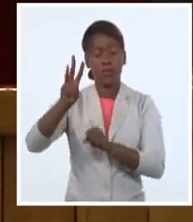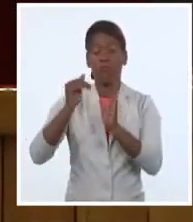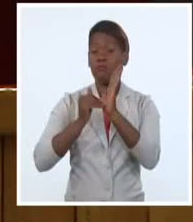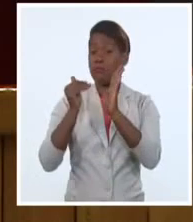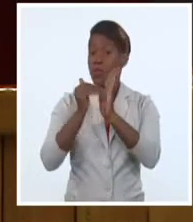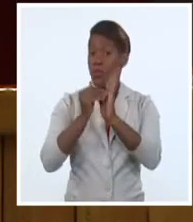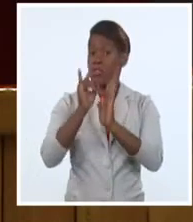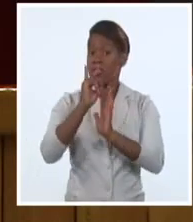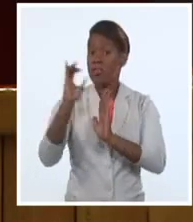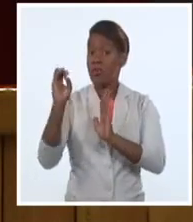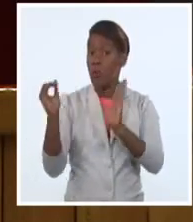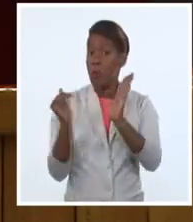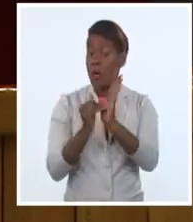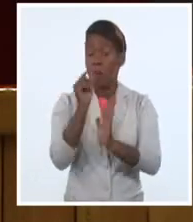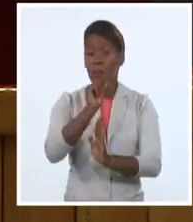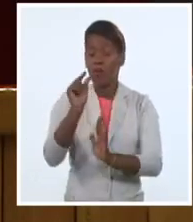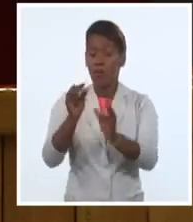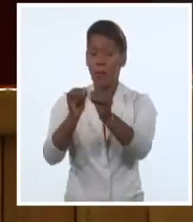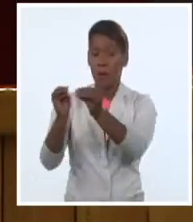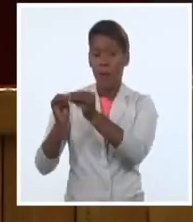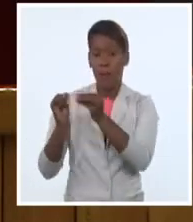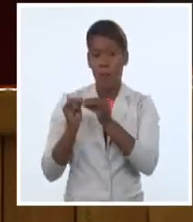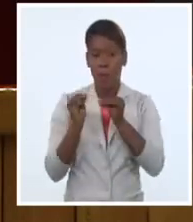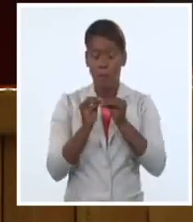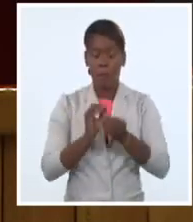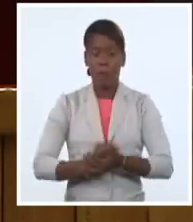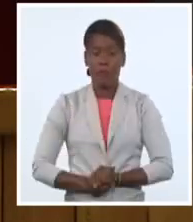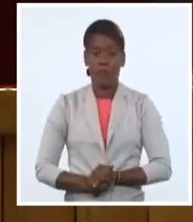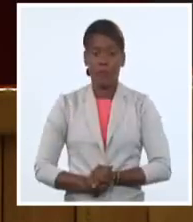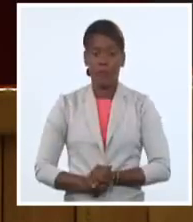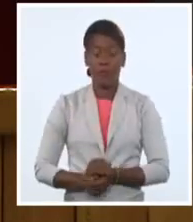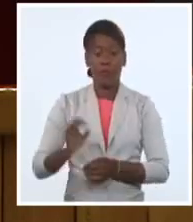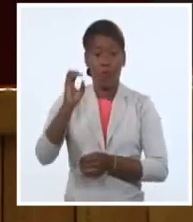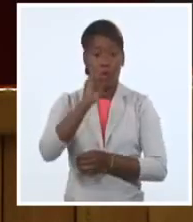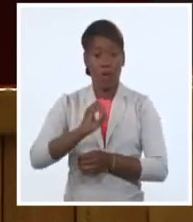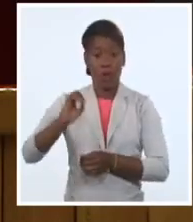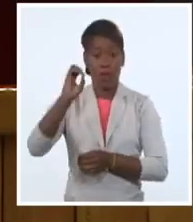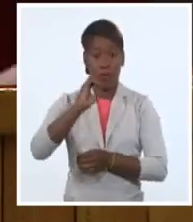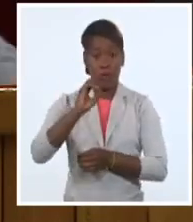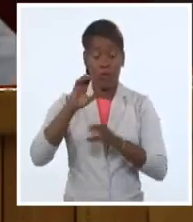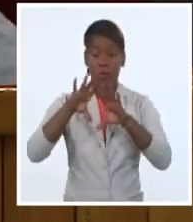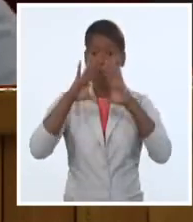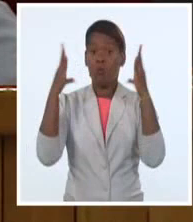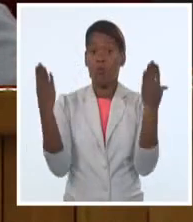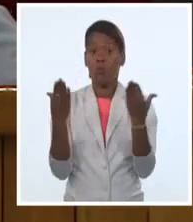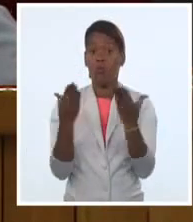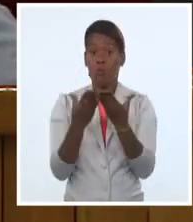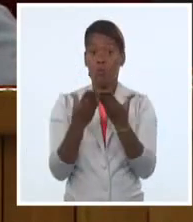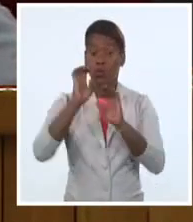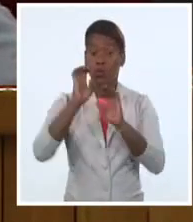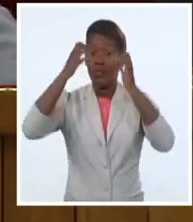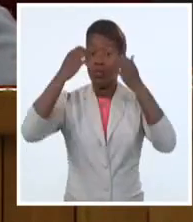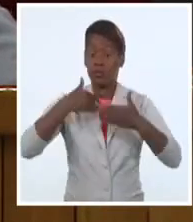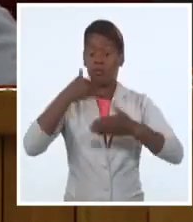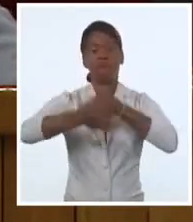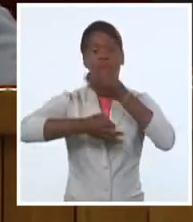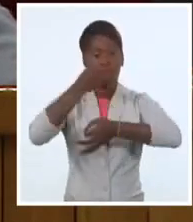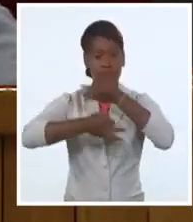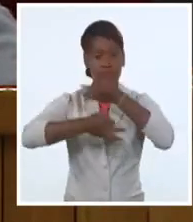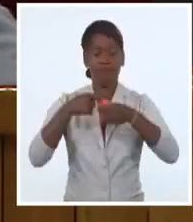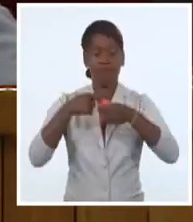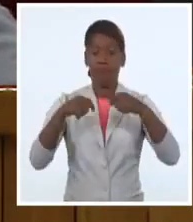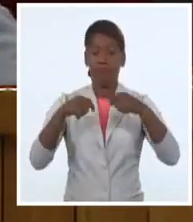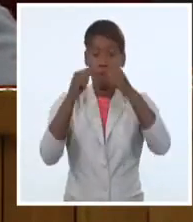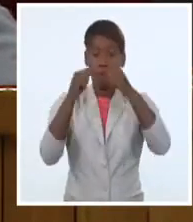243.700.000. La Organización Mundial de la Salud estima que si se tiene en cuenta la sobremortalidad